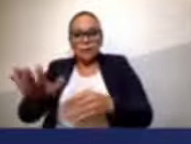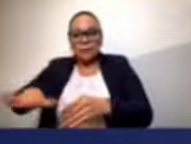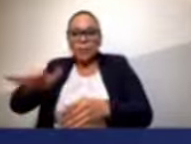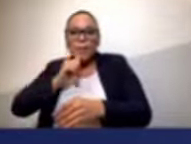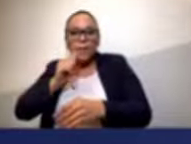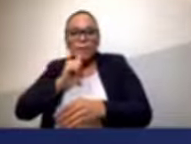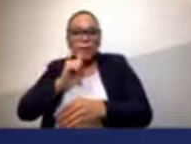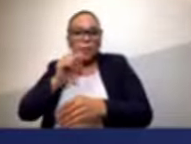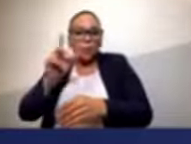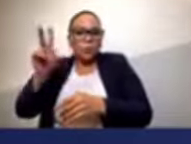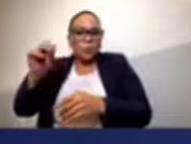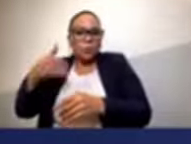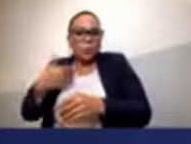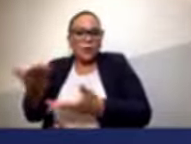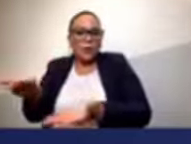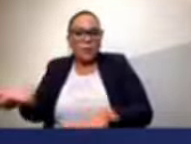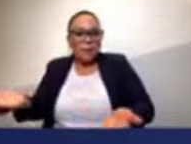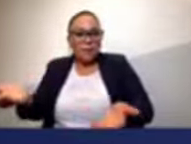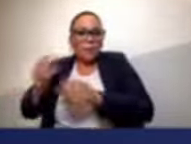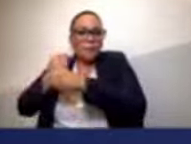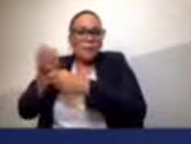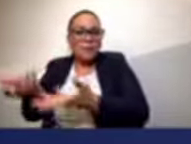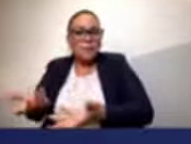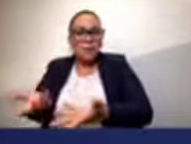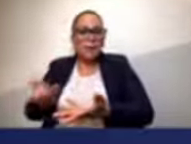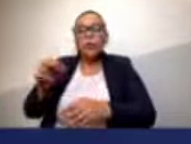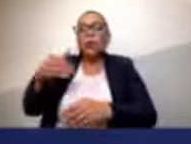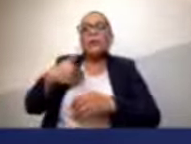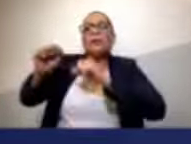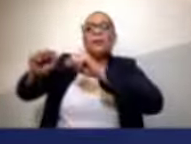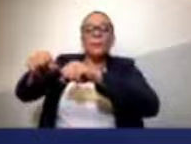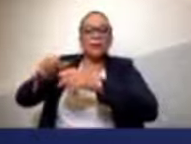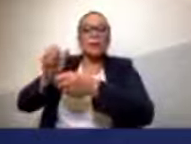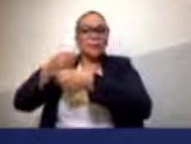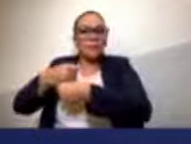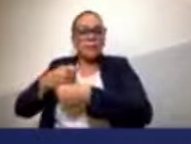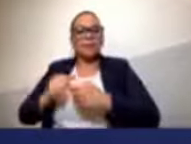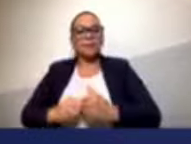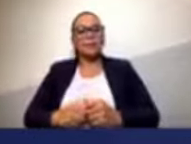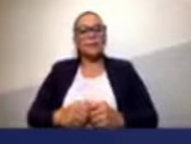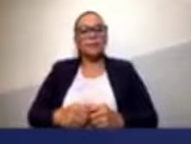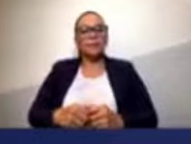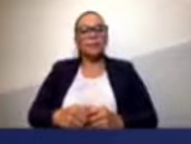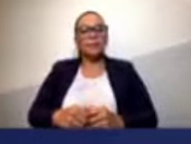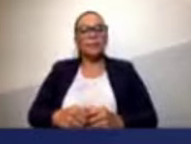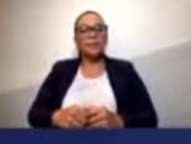no tendría incentivo por hacer o capacidad para hacer.